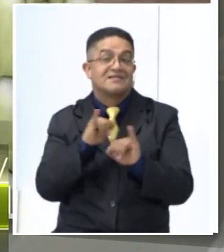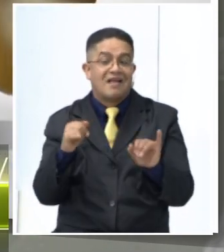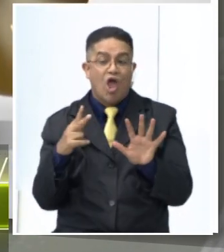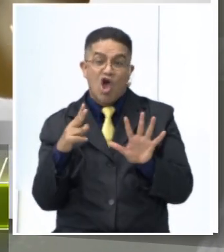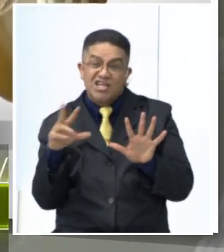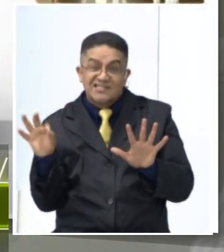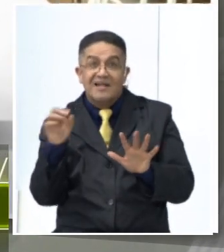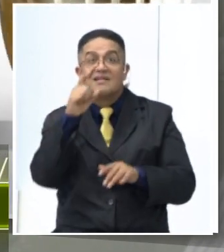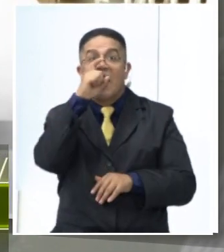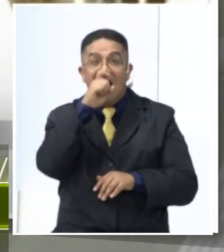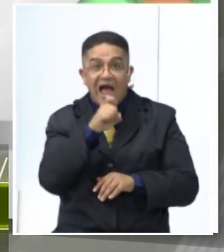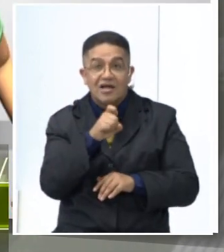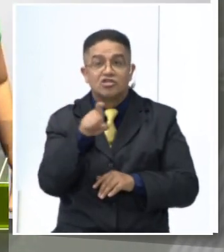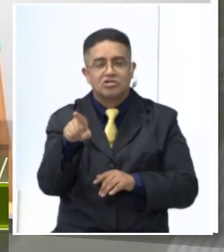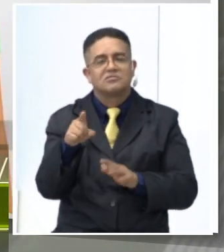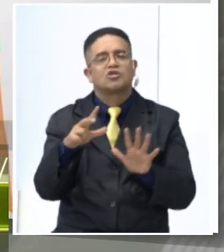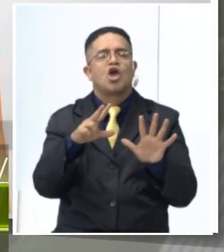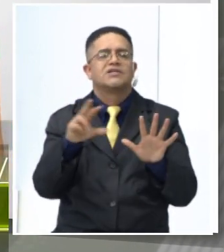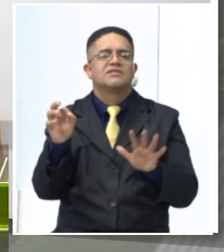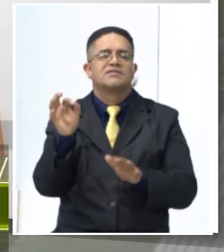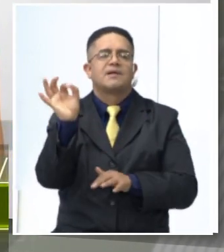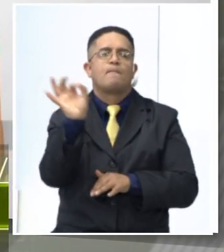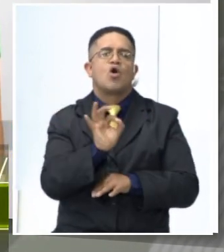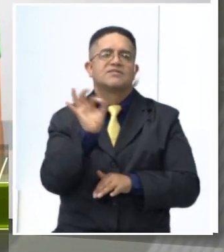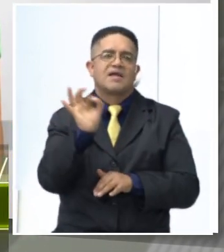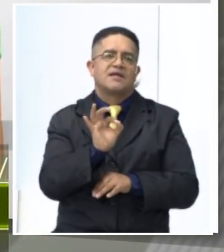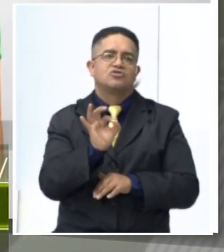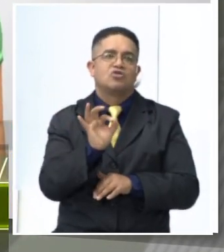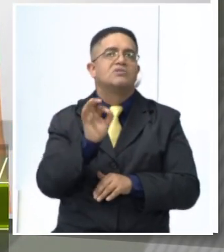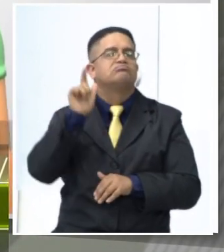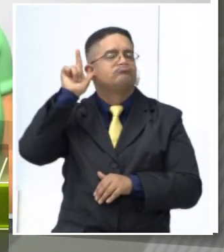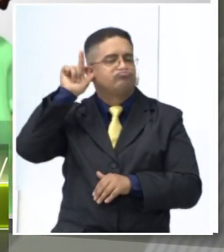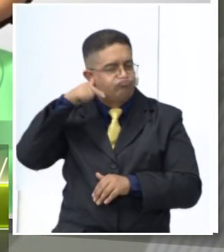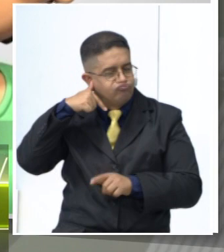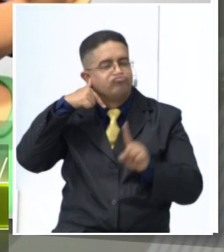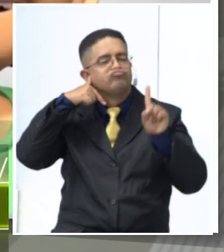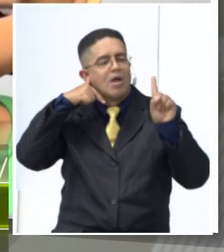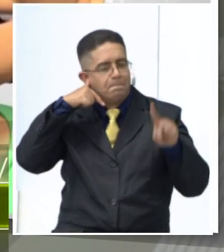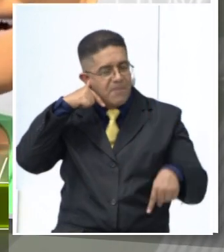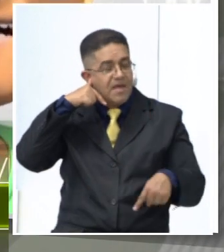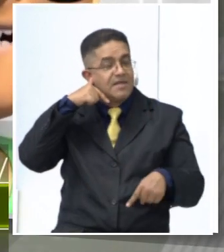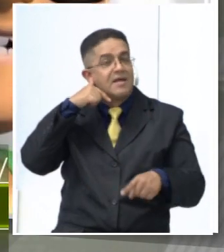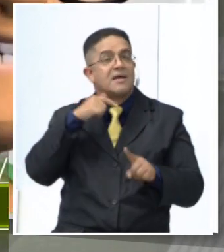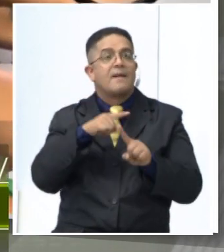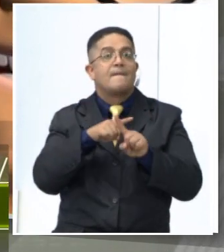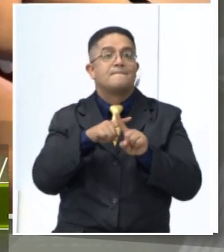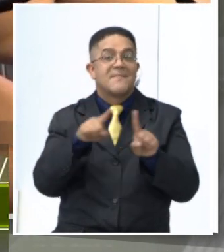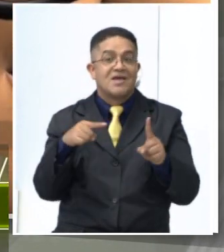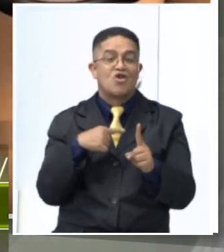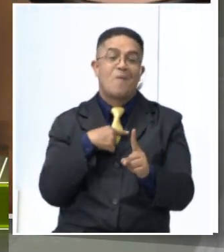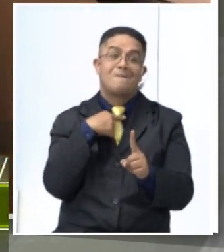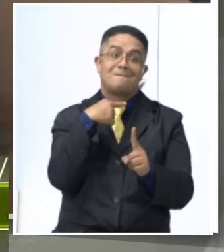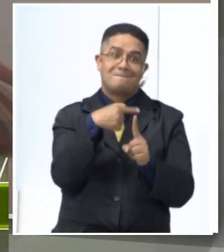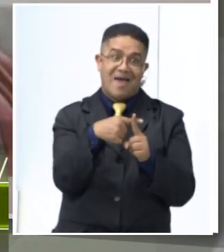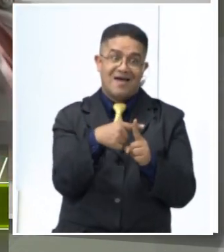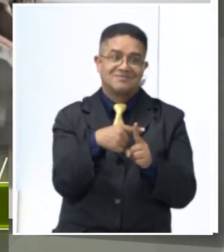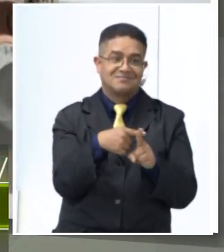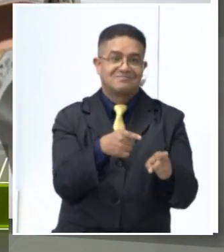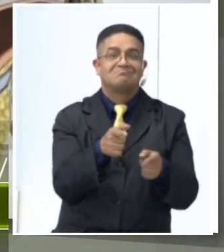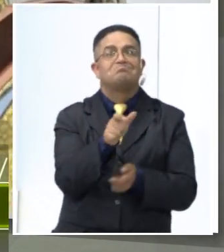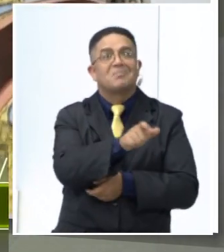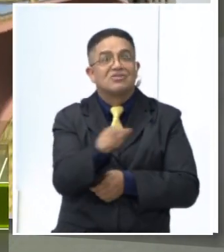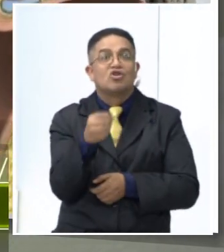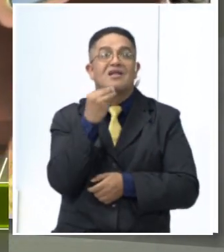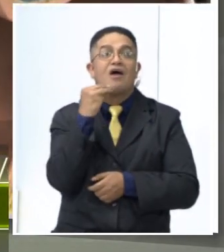años, hasta el 80% de las personas mayores van a tener algún tipo de pérdida auditiva. Pero si a esto le sumamos que desde tempranas